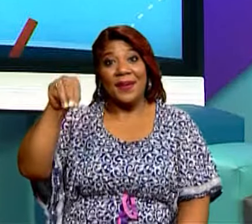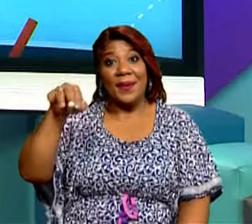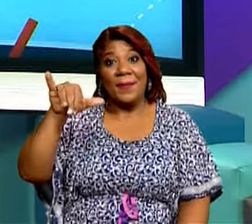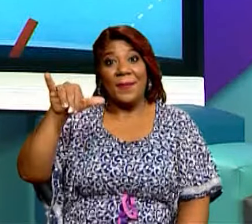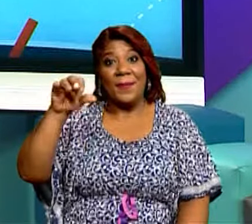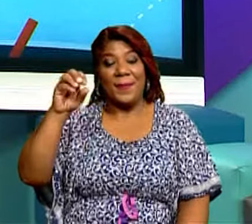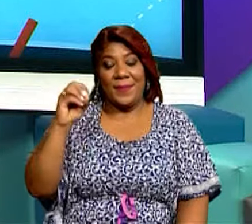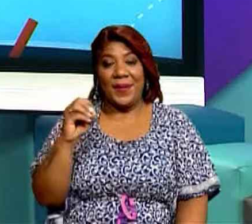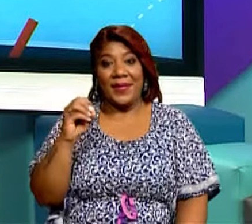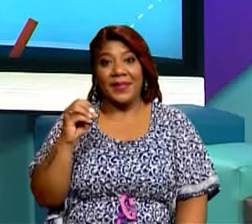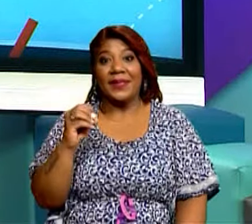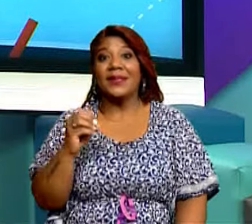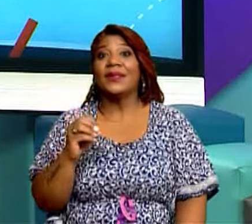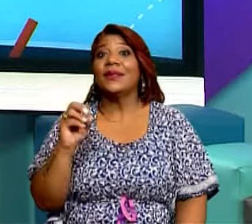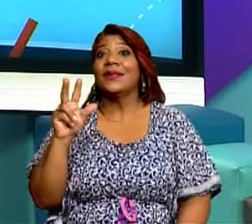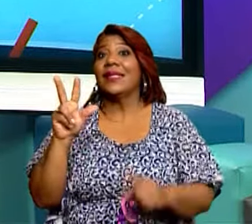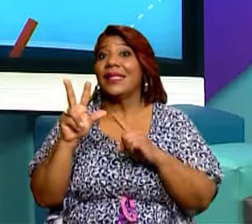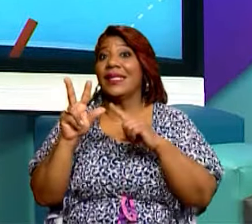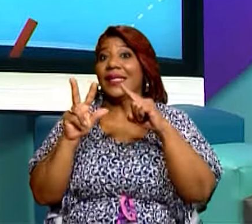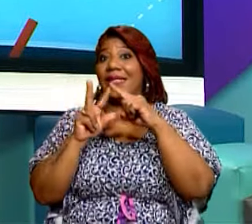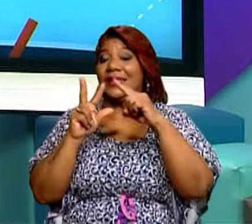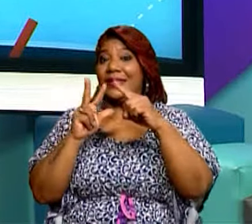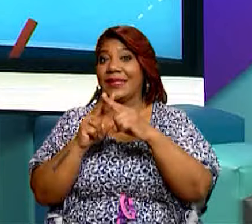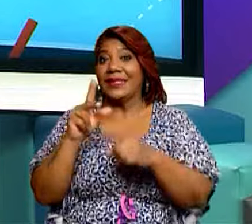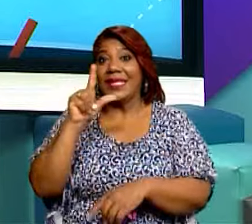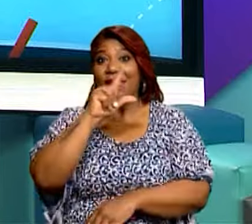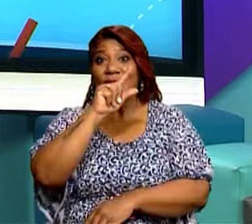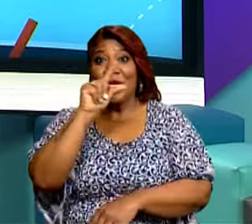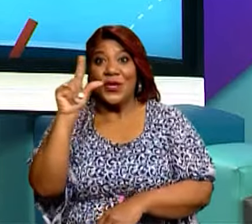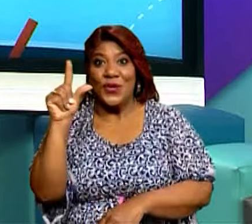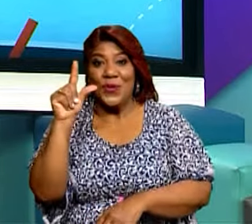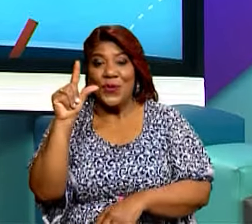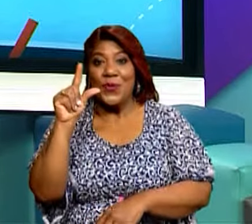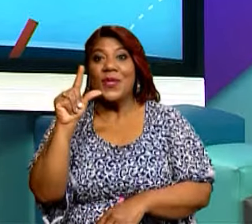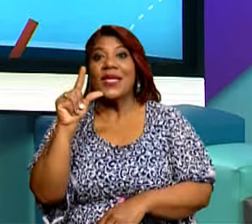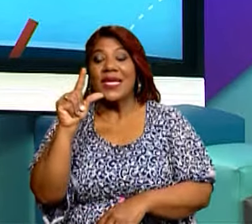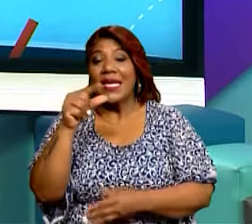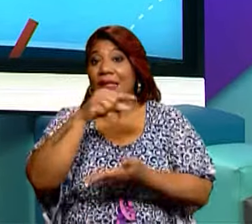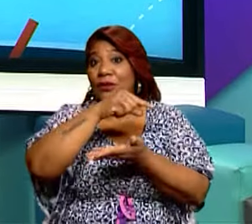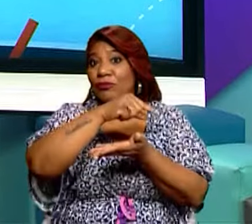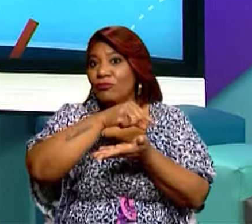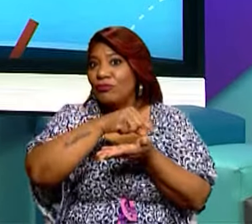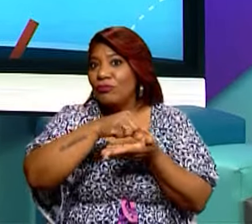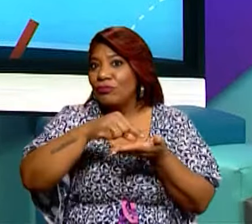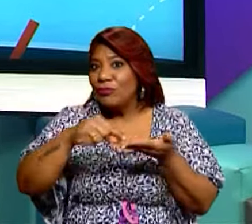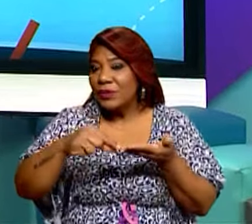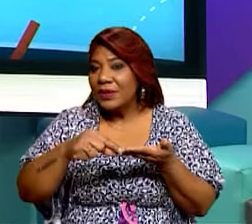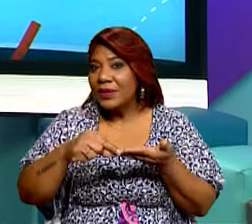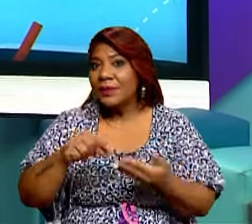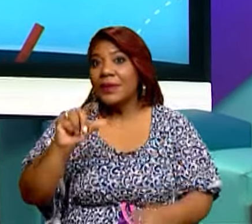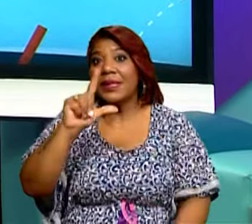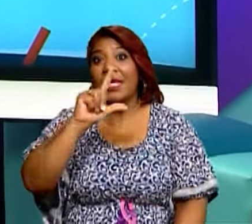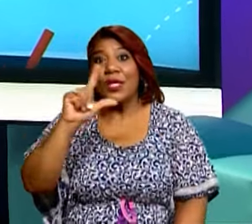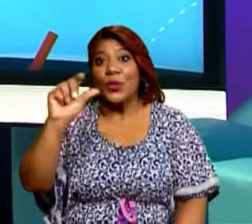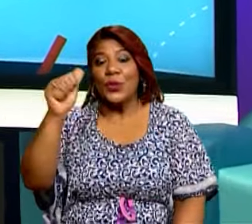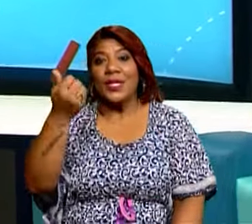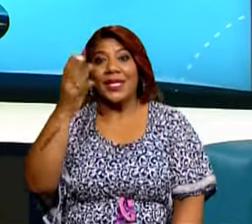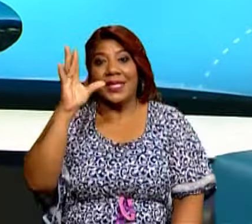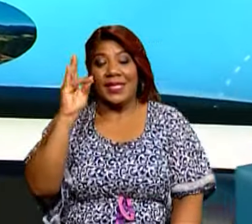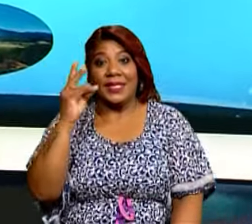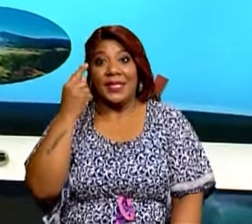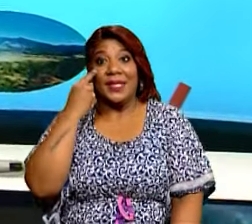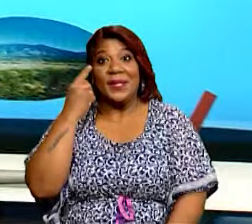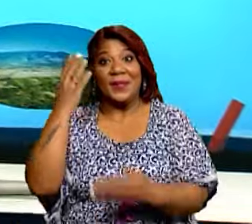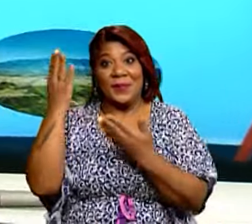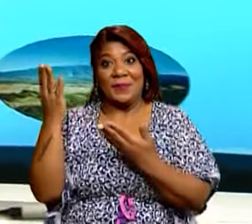se destina el tercer lunes para lo que es las trenzas. En el día de hoy, mi peinado